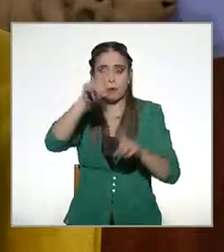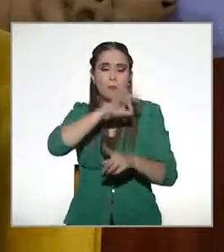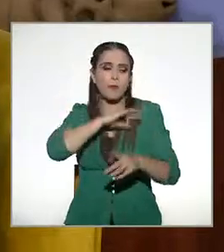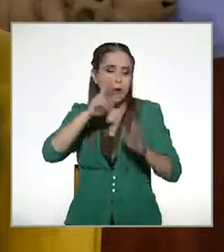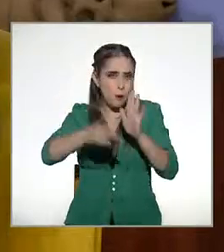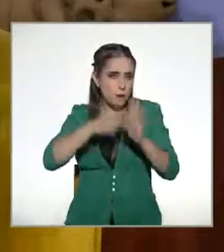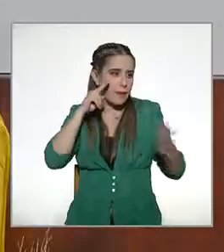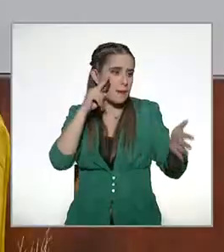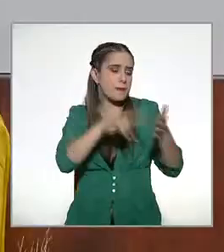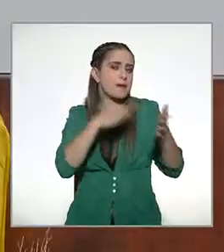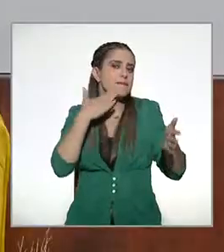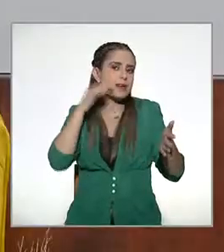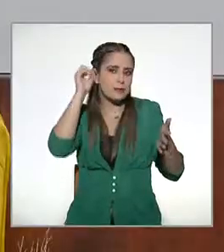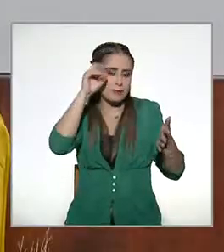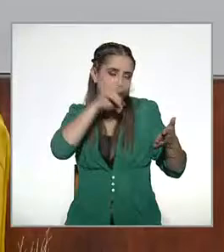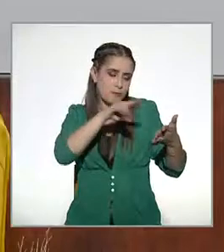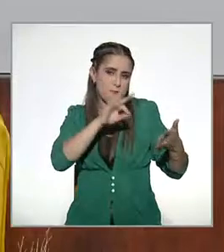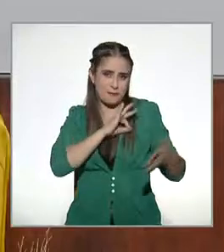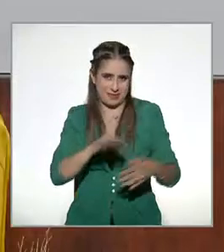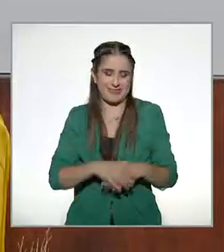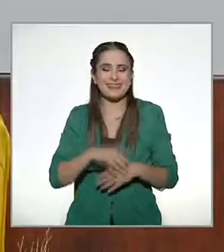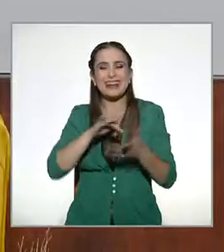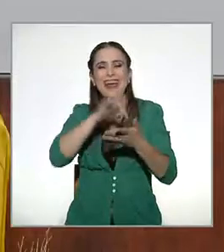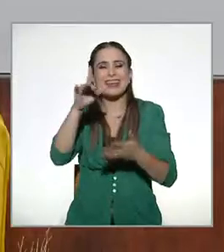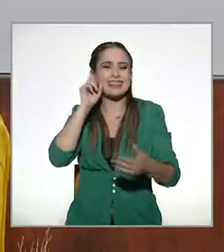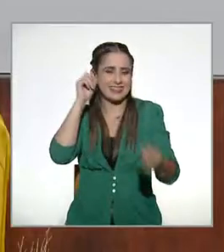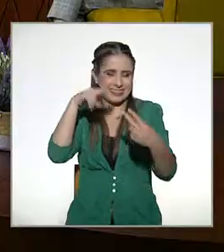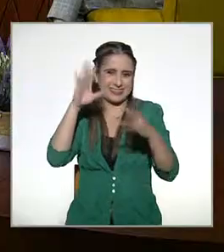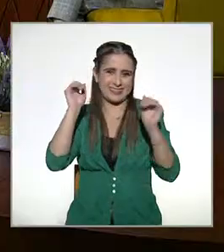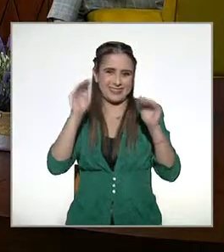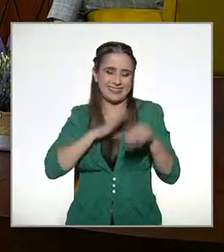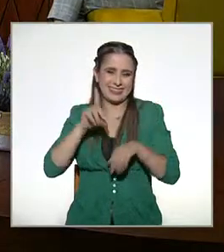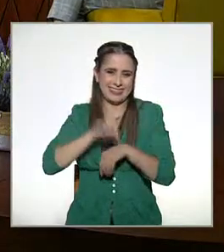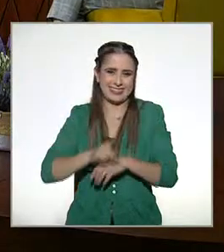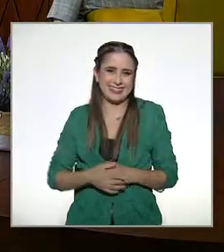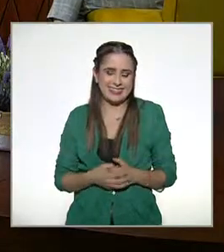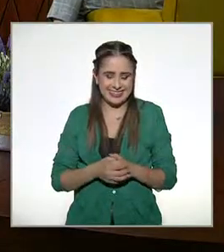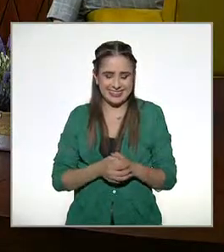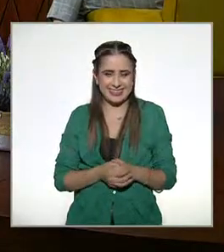muchas gracias y hasta la próxima muchas gracias buenos días